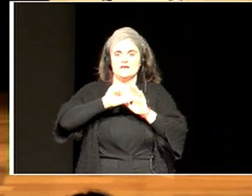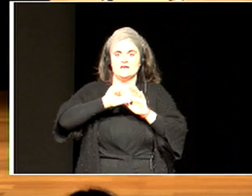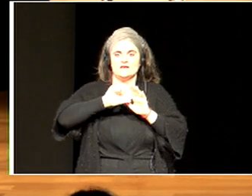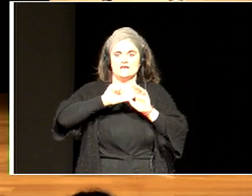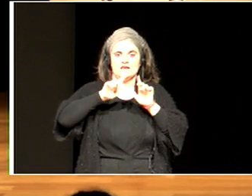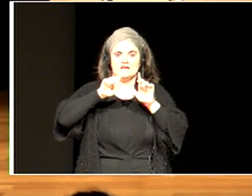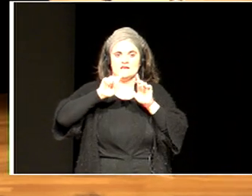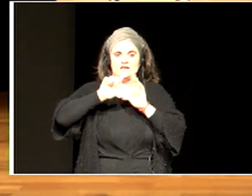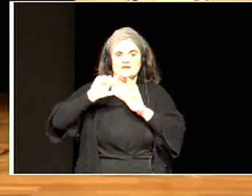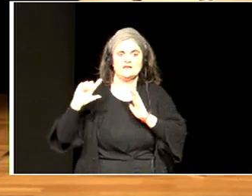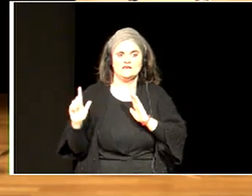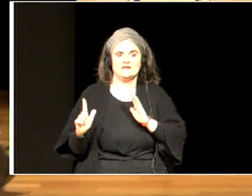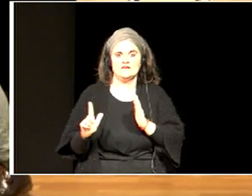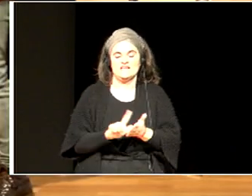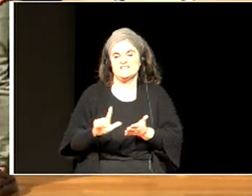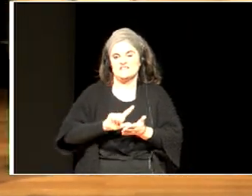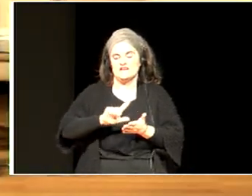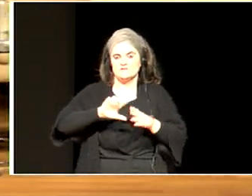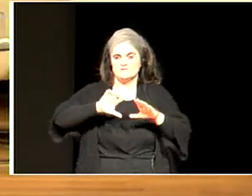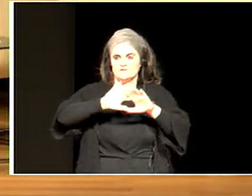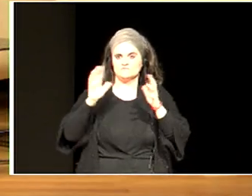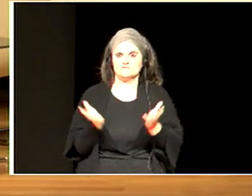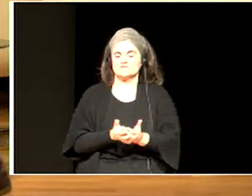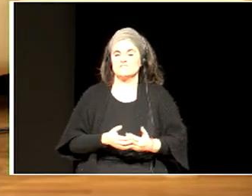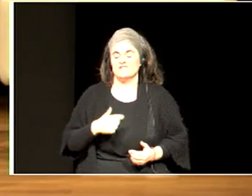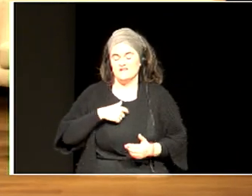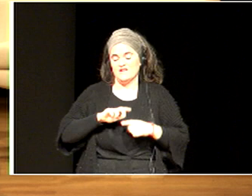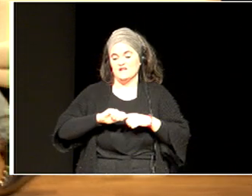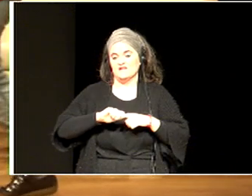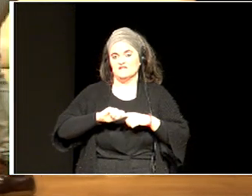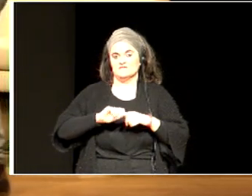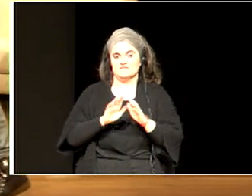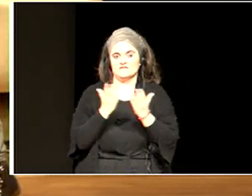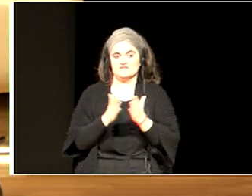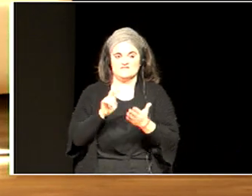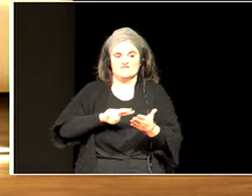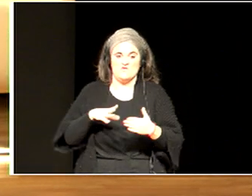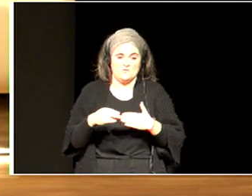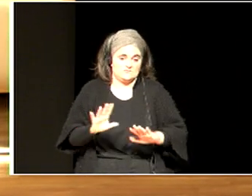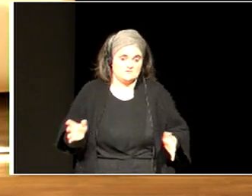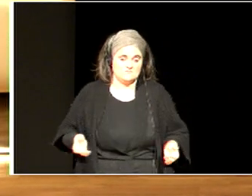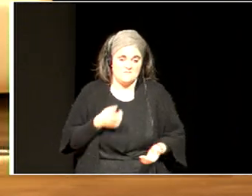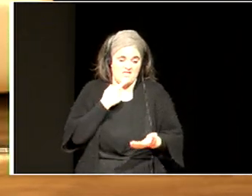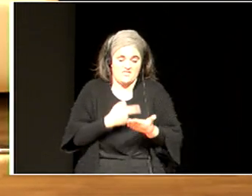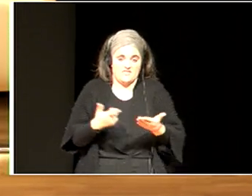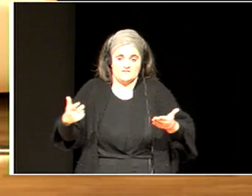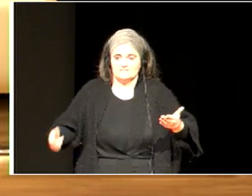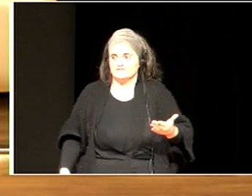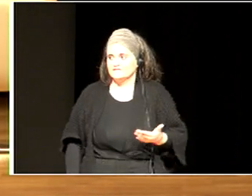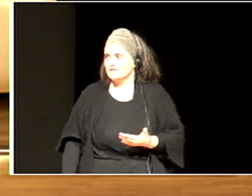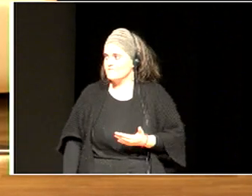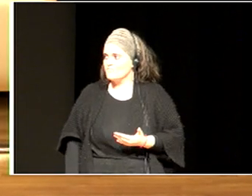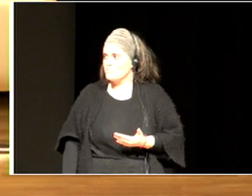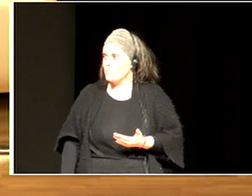texto e también es verdad no lo necesito porque para lo que trae y además no conoce a mi alumnado cómo le va a decir a alguien que no nos conoce de nada